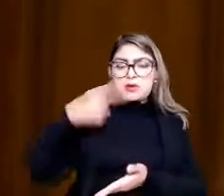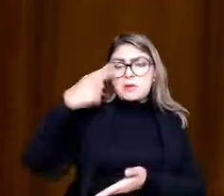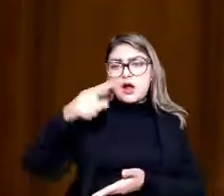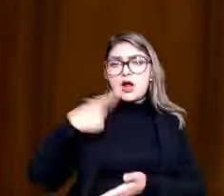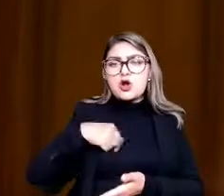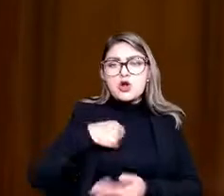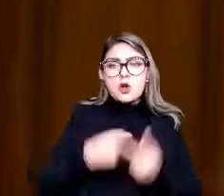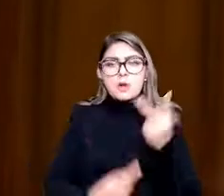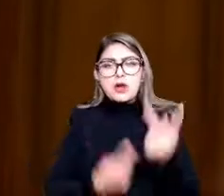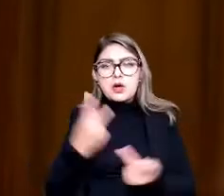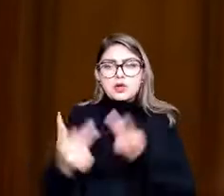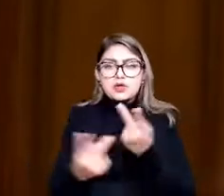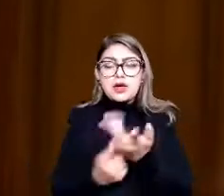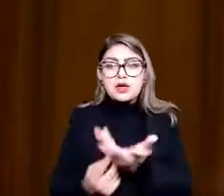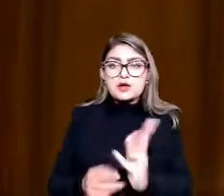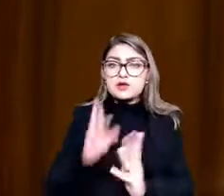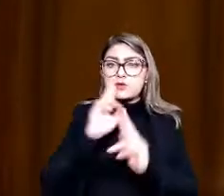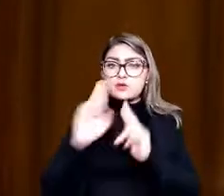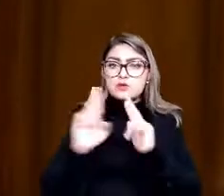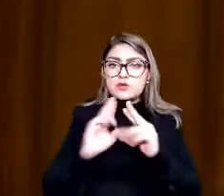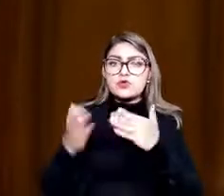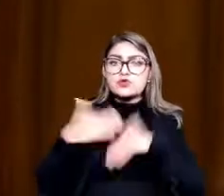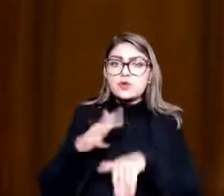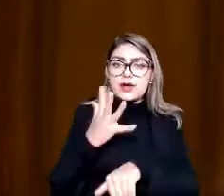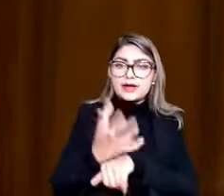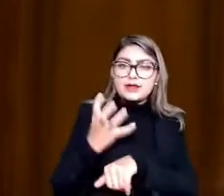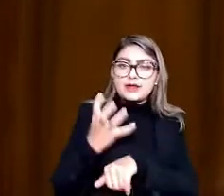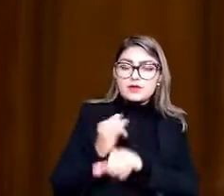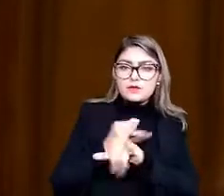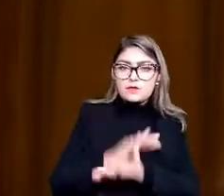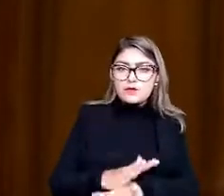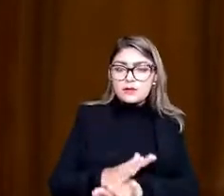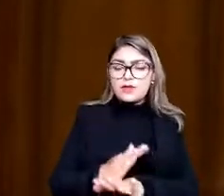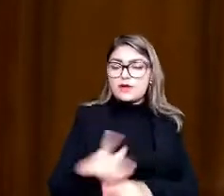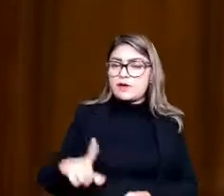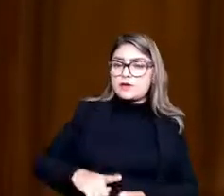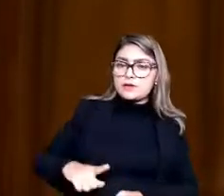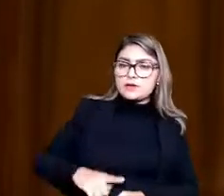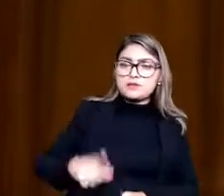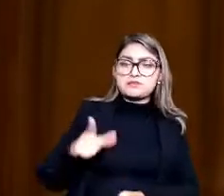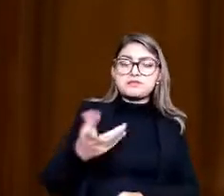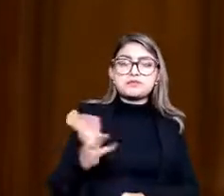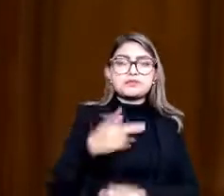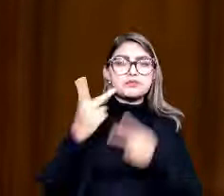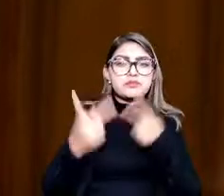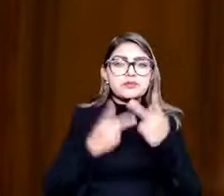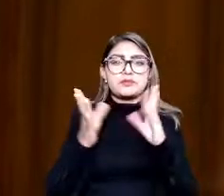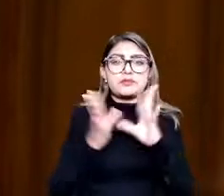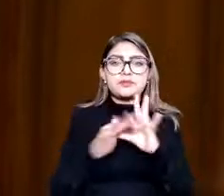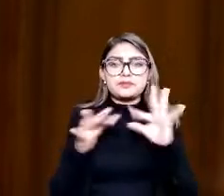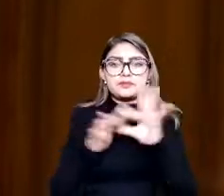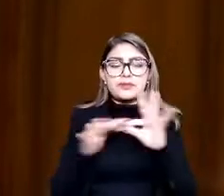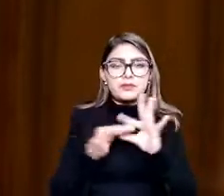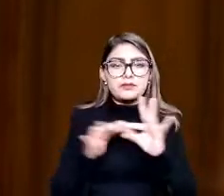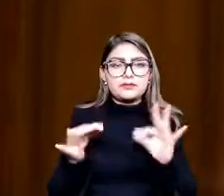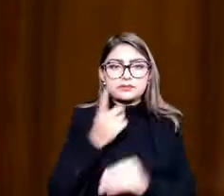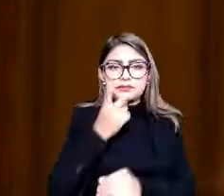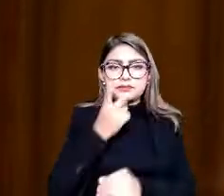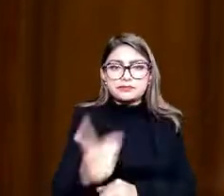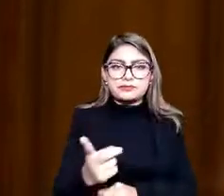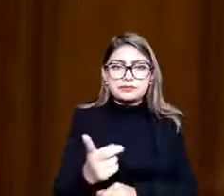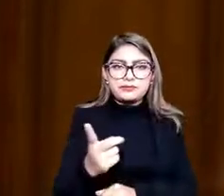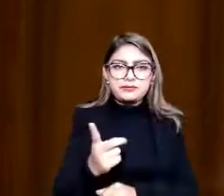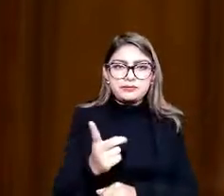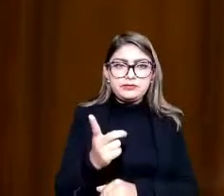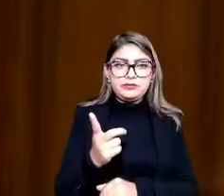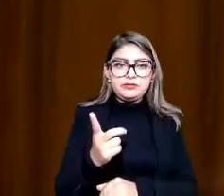relación al quinto informe de gobierno. Y dentro de los argumentos que se nos dieron, se mencionó que el